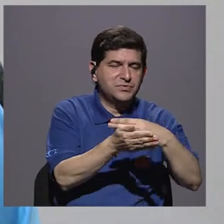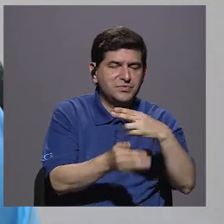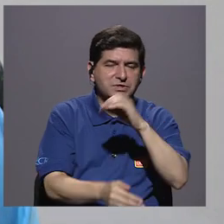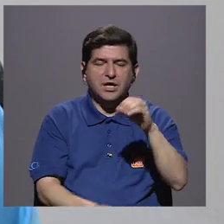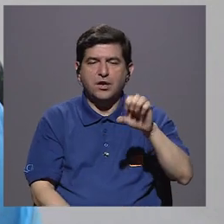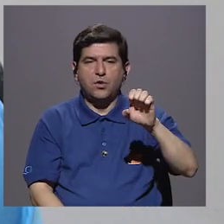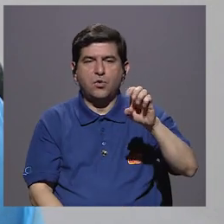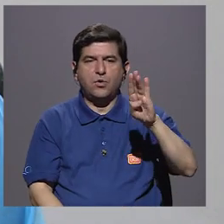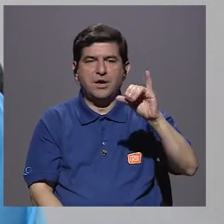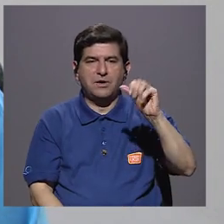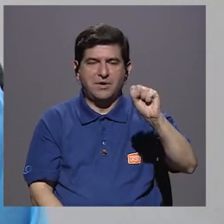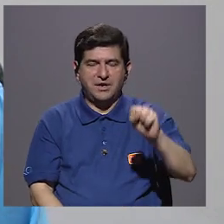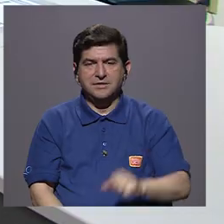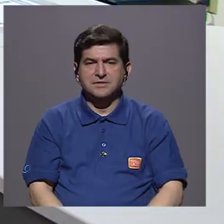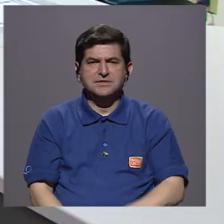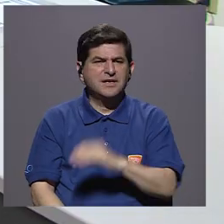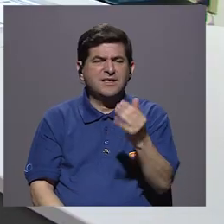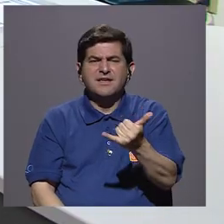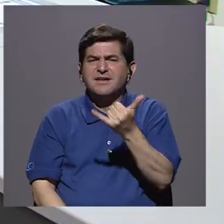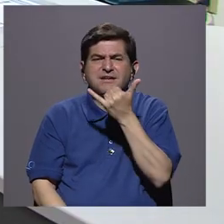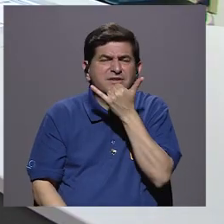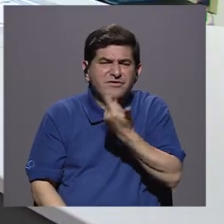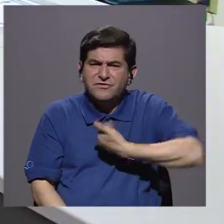hospitales. ¿Qué pasa si fallamos